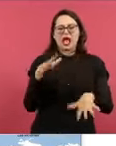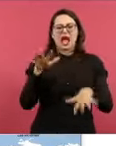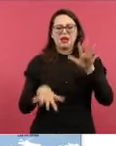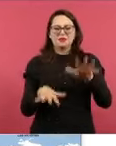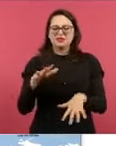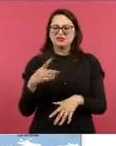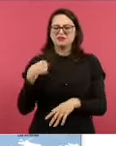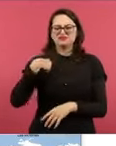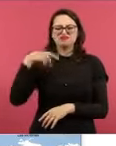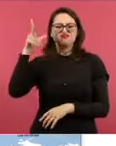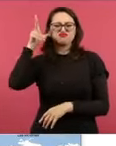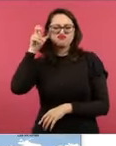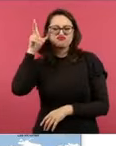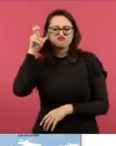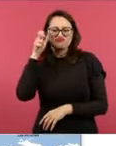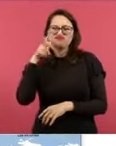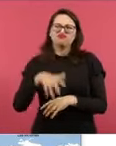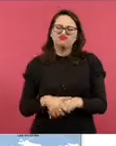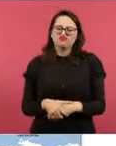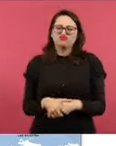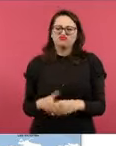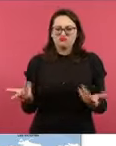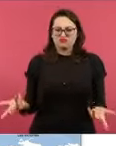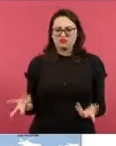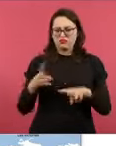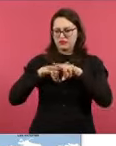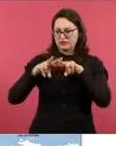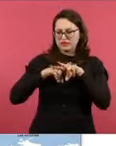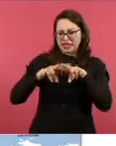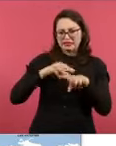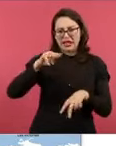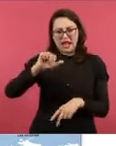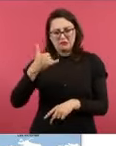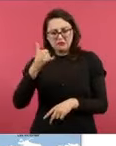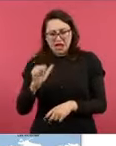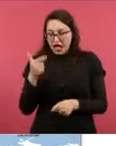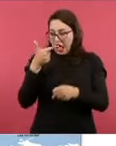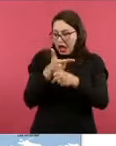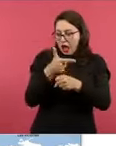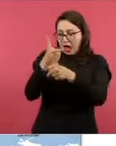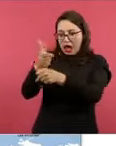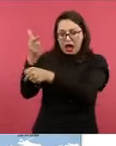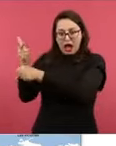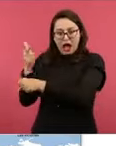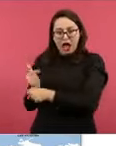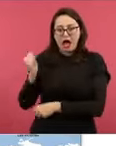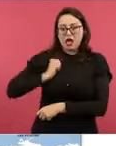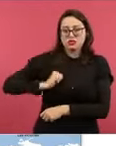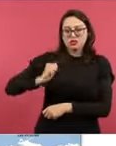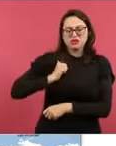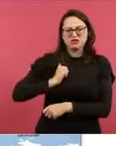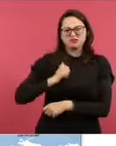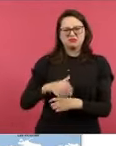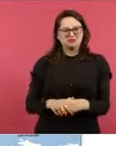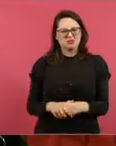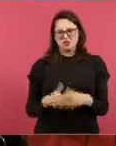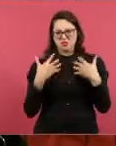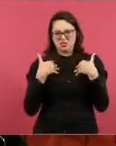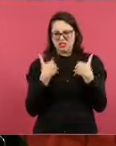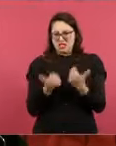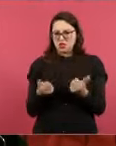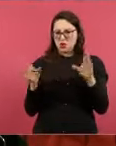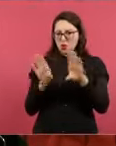mañaneras y oye cómo va el Tren Maya y los descubrimientos y hallazgos arqueológicos, pues no entiende por qué